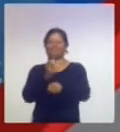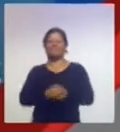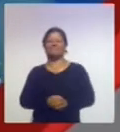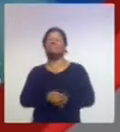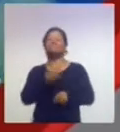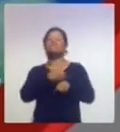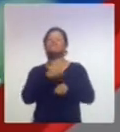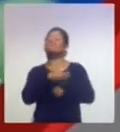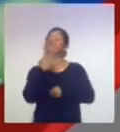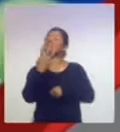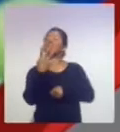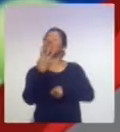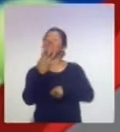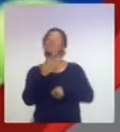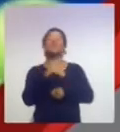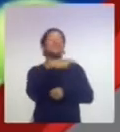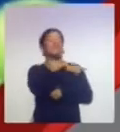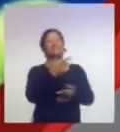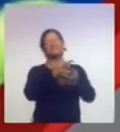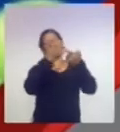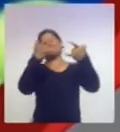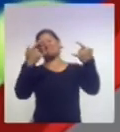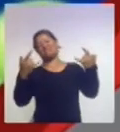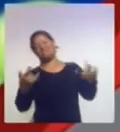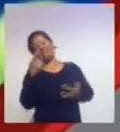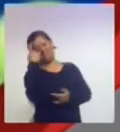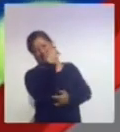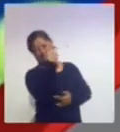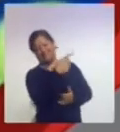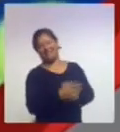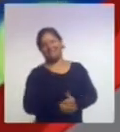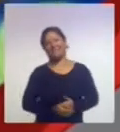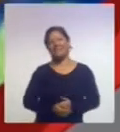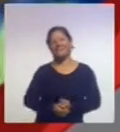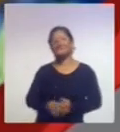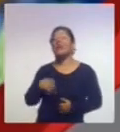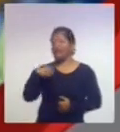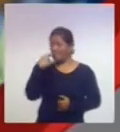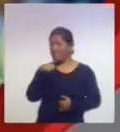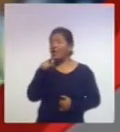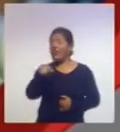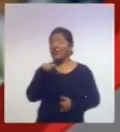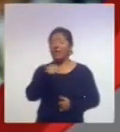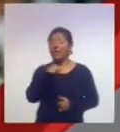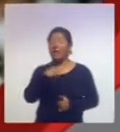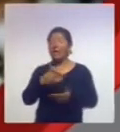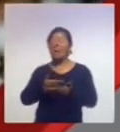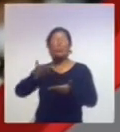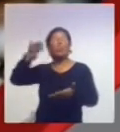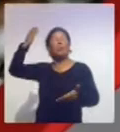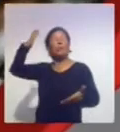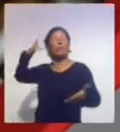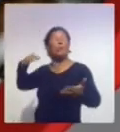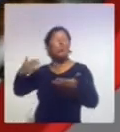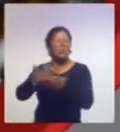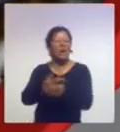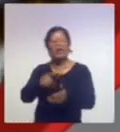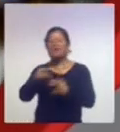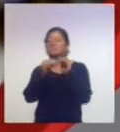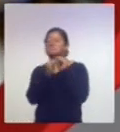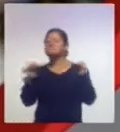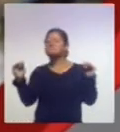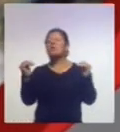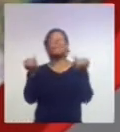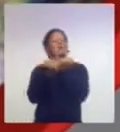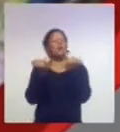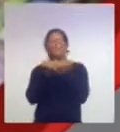número 4 en toda su historia. Comentar que, bueno, pues él vino de atrás, le empataron, pero pudo sacar el marcador